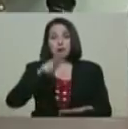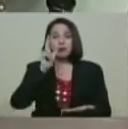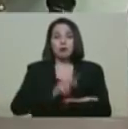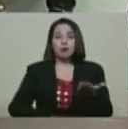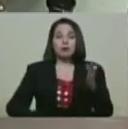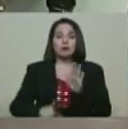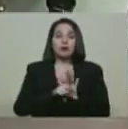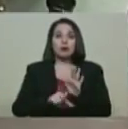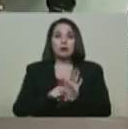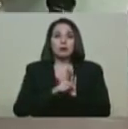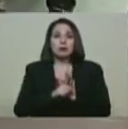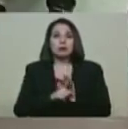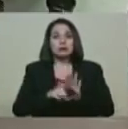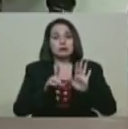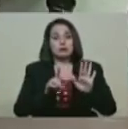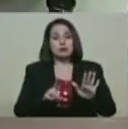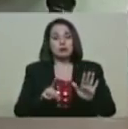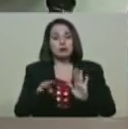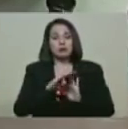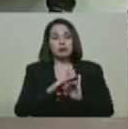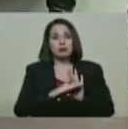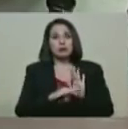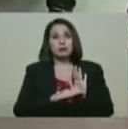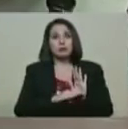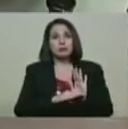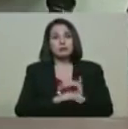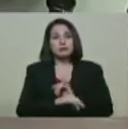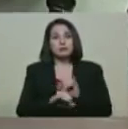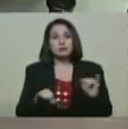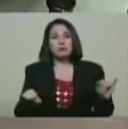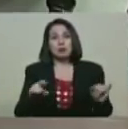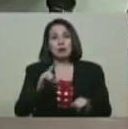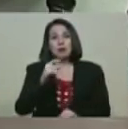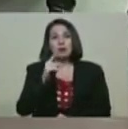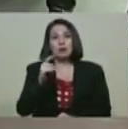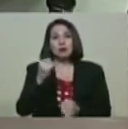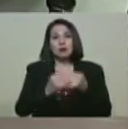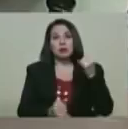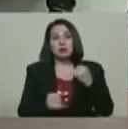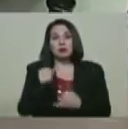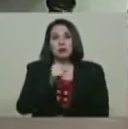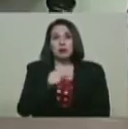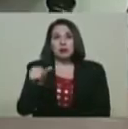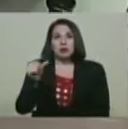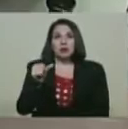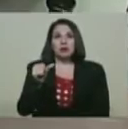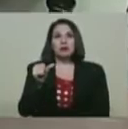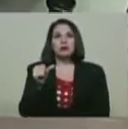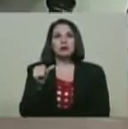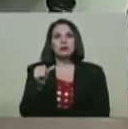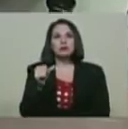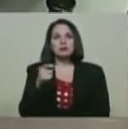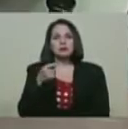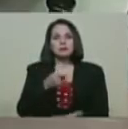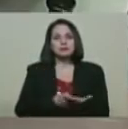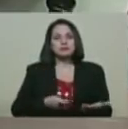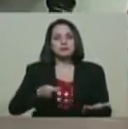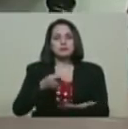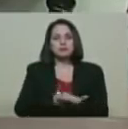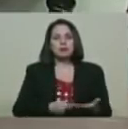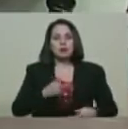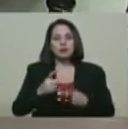igualmente, en sexto lugar, terminando la última semana, la ley de inversión